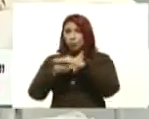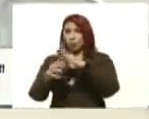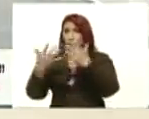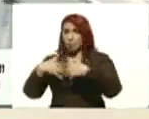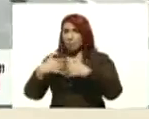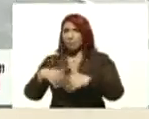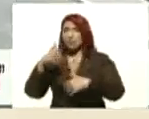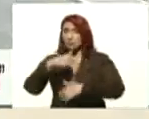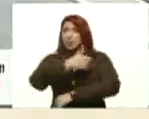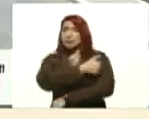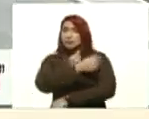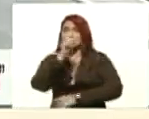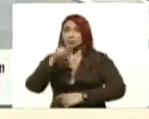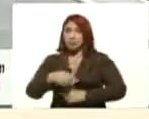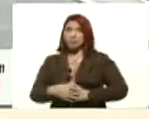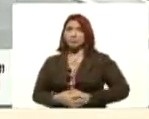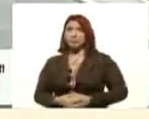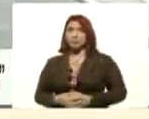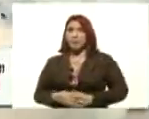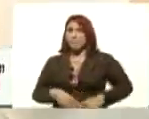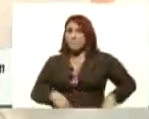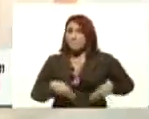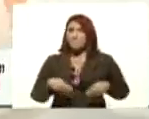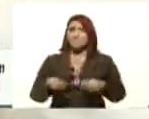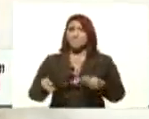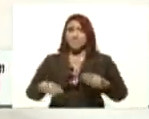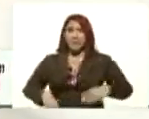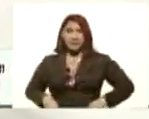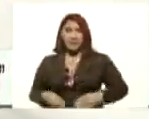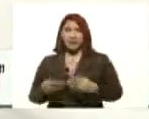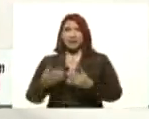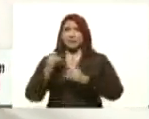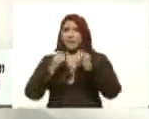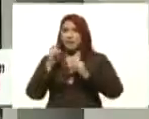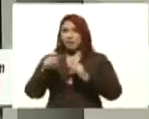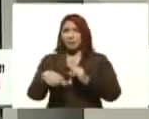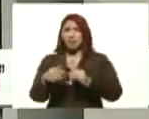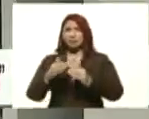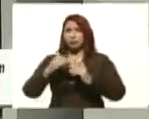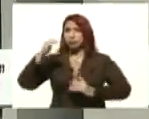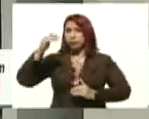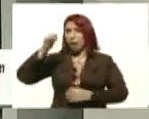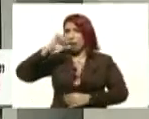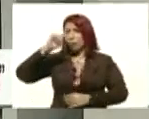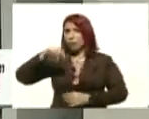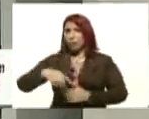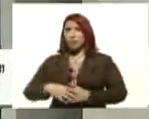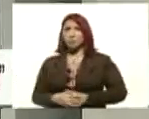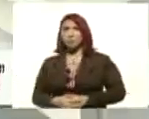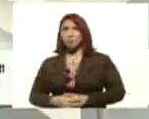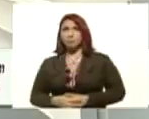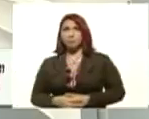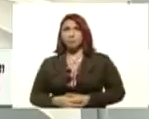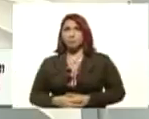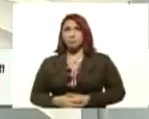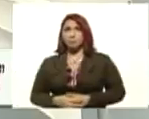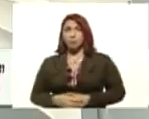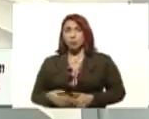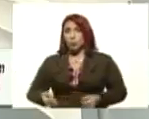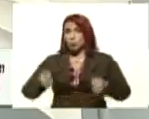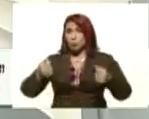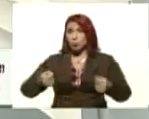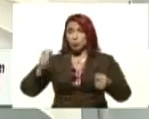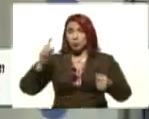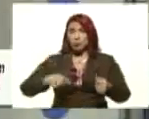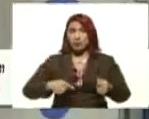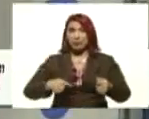la de jeringa, estoy hablando la de pañales, la de tanques de agua, la de estiva, la de saco y la de cesta. Y